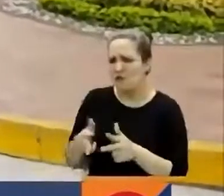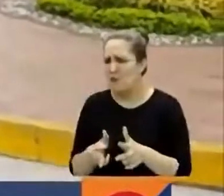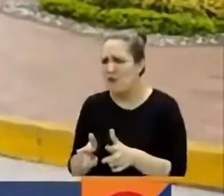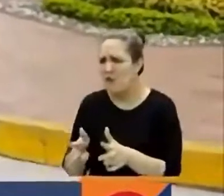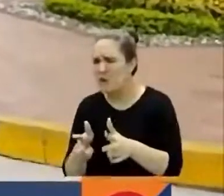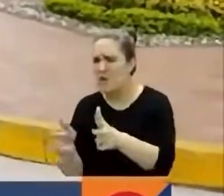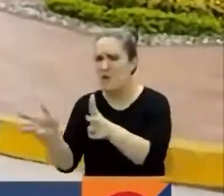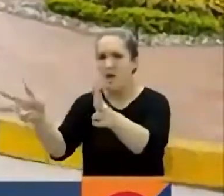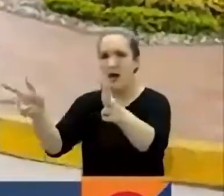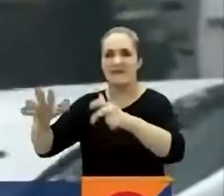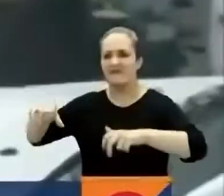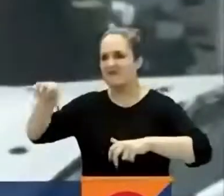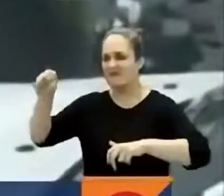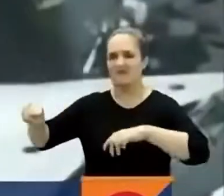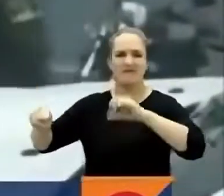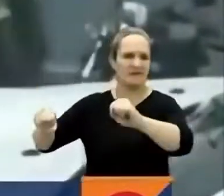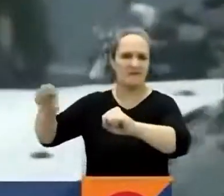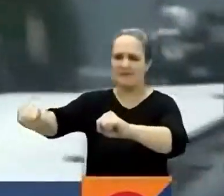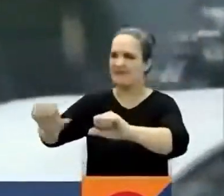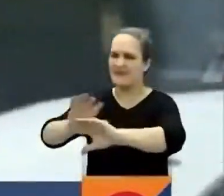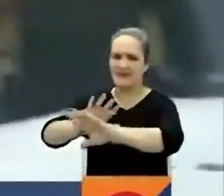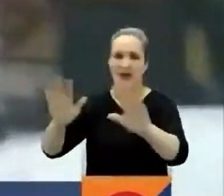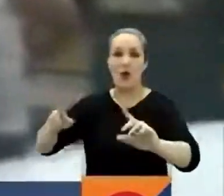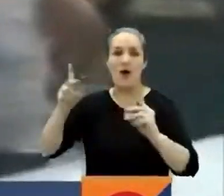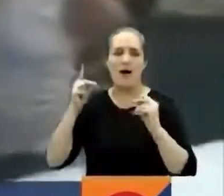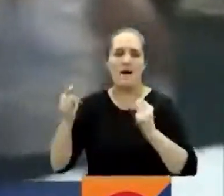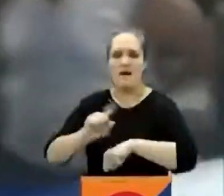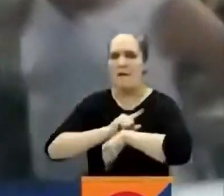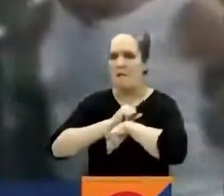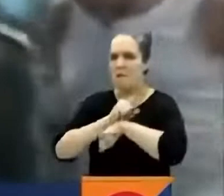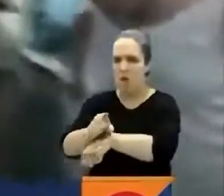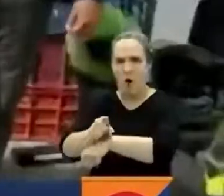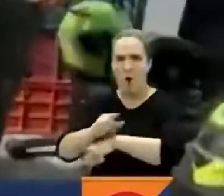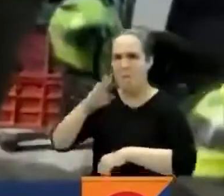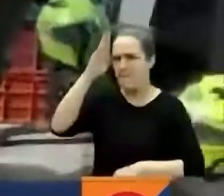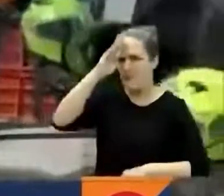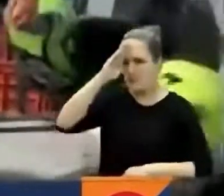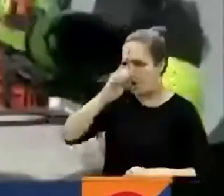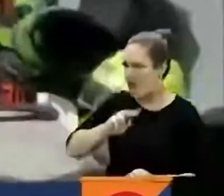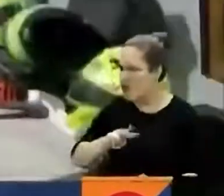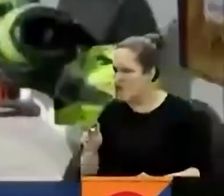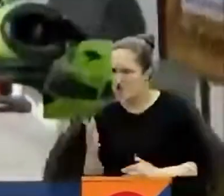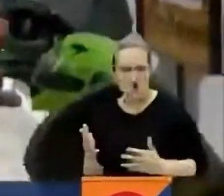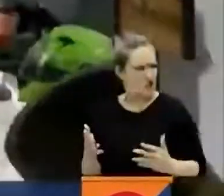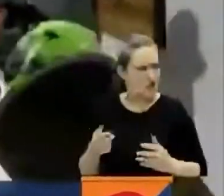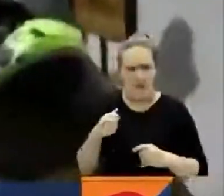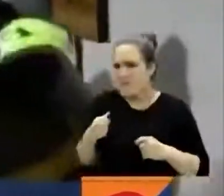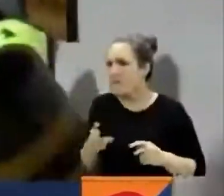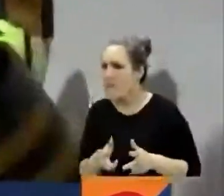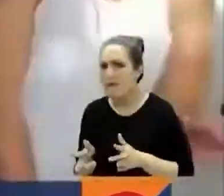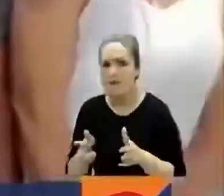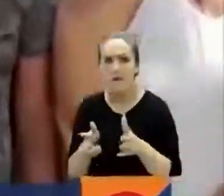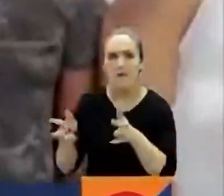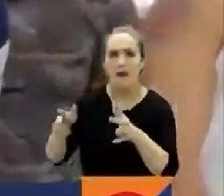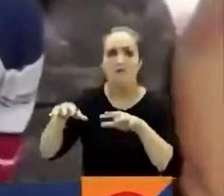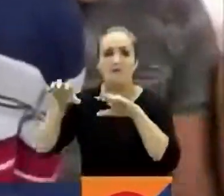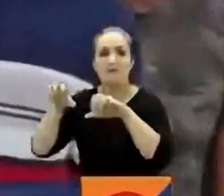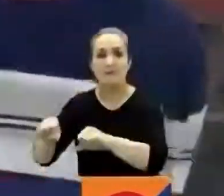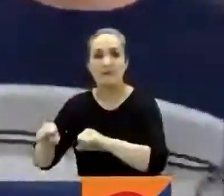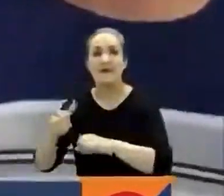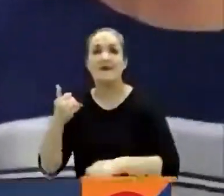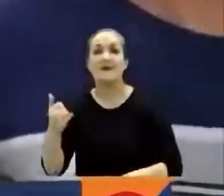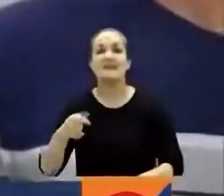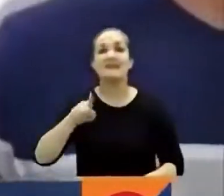interceptados por varias patrullas. La rápida reacción de la policía permitió la incautación de 6 armas de